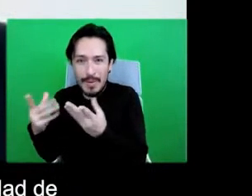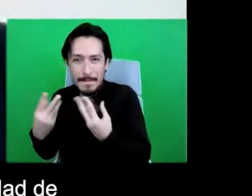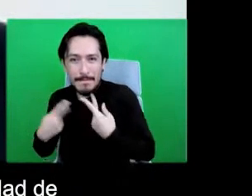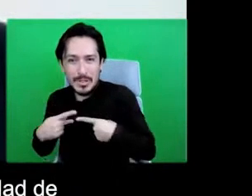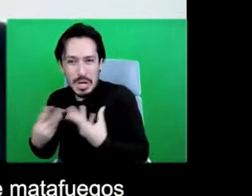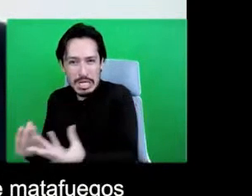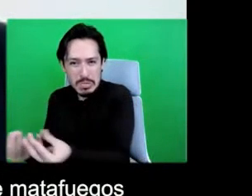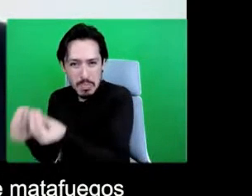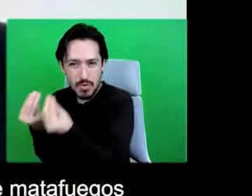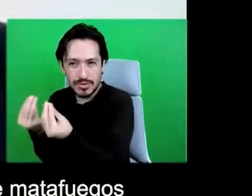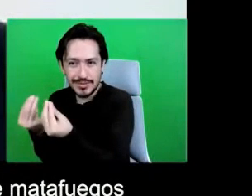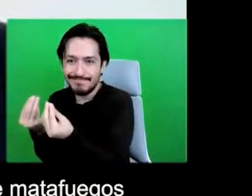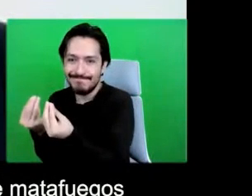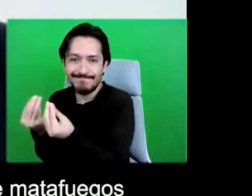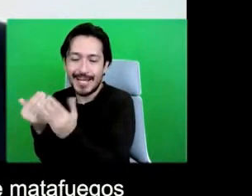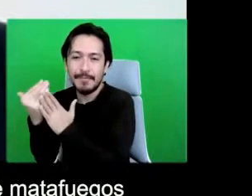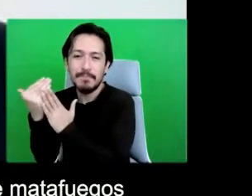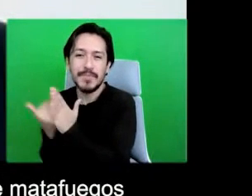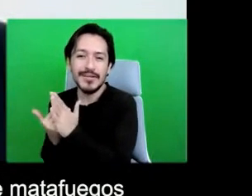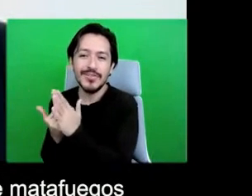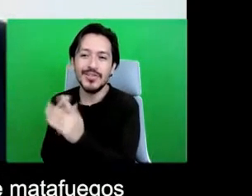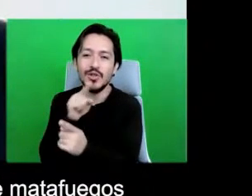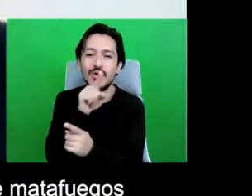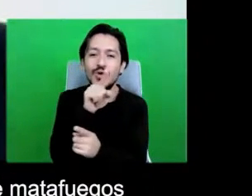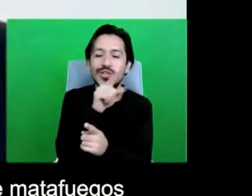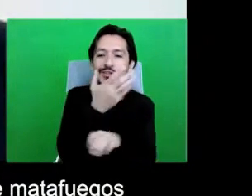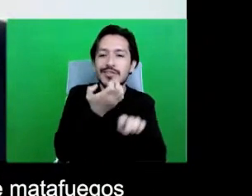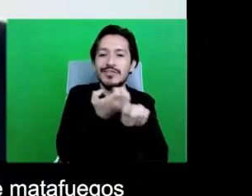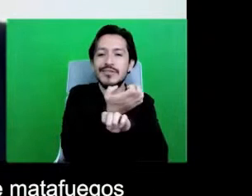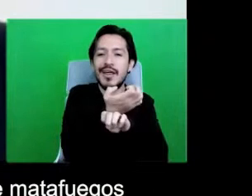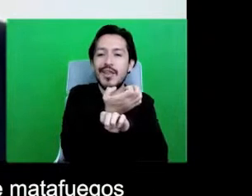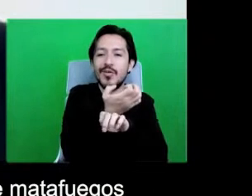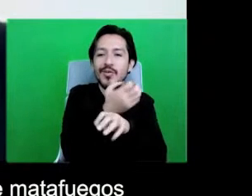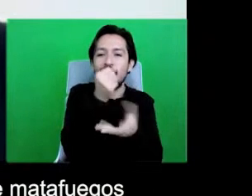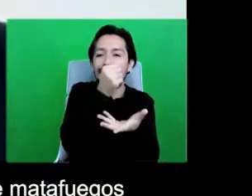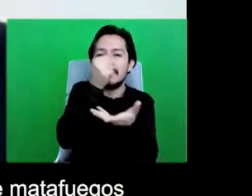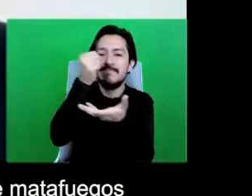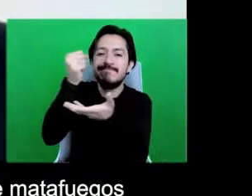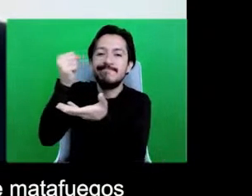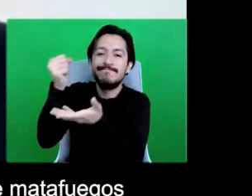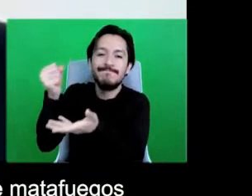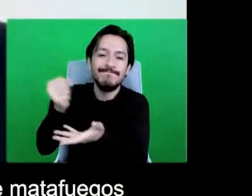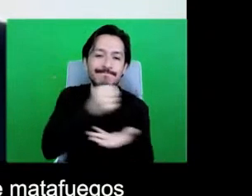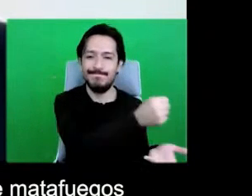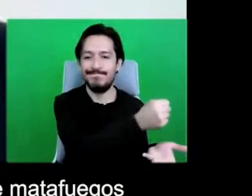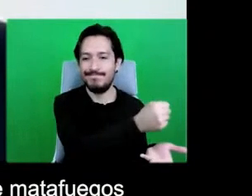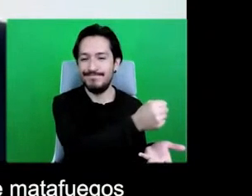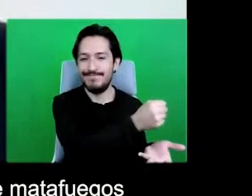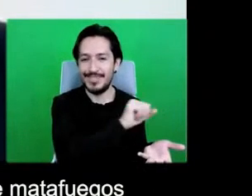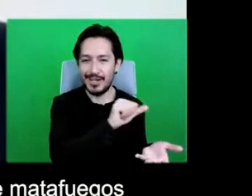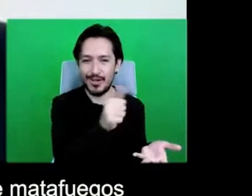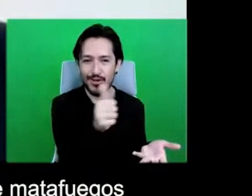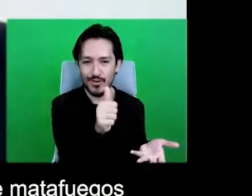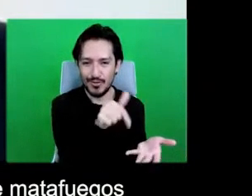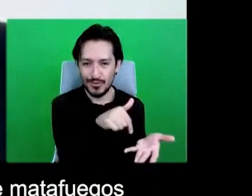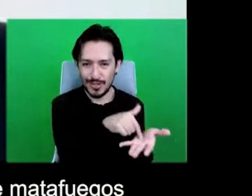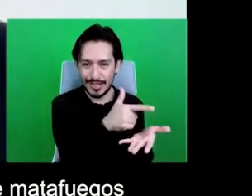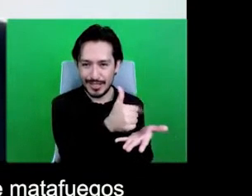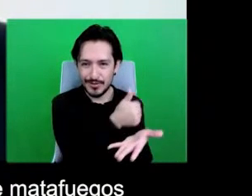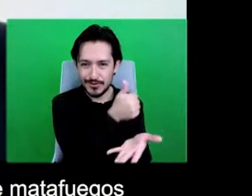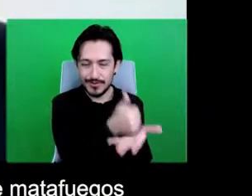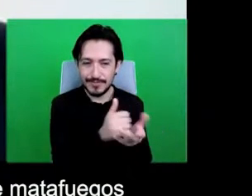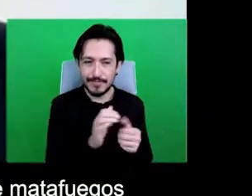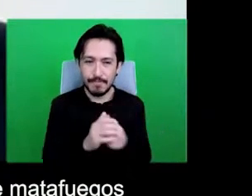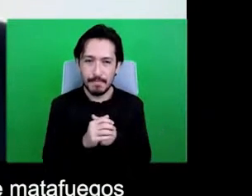arcas municipales y pues de ahí empezamos con una actividad cultural de